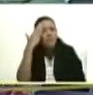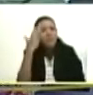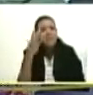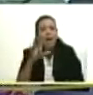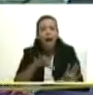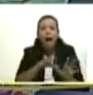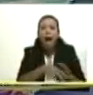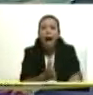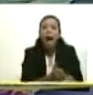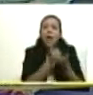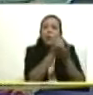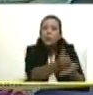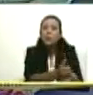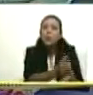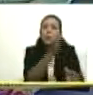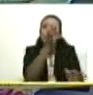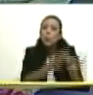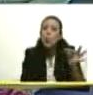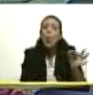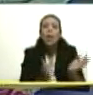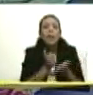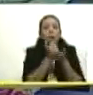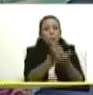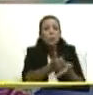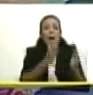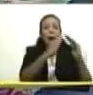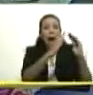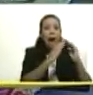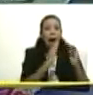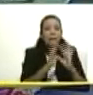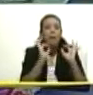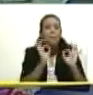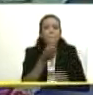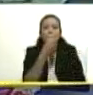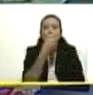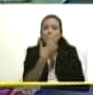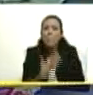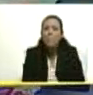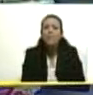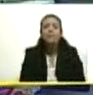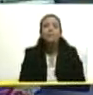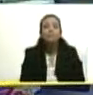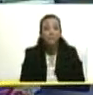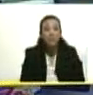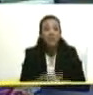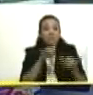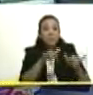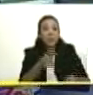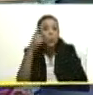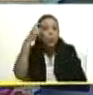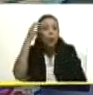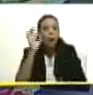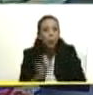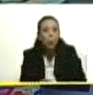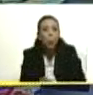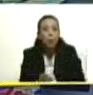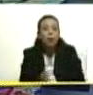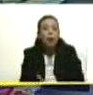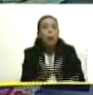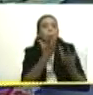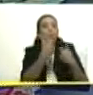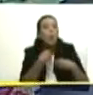salido beneficiados con esta casa espectacular. Y el mismo momento, él ahora nos los